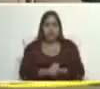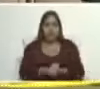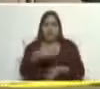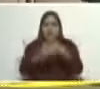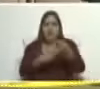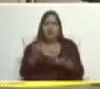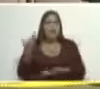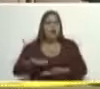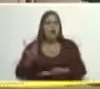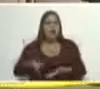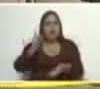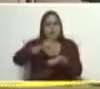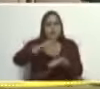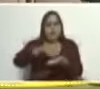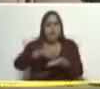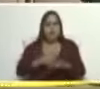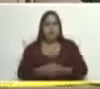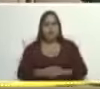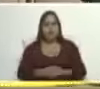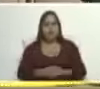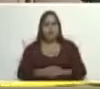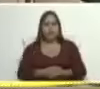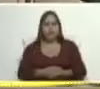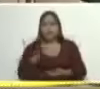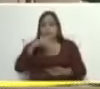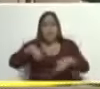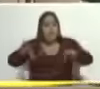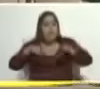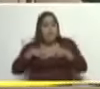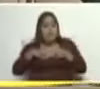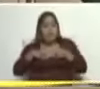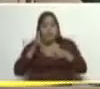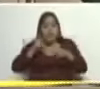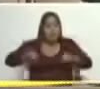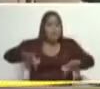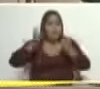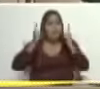desempeñamos un papel clave para evitar